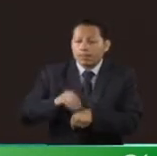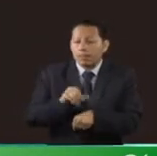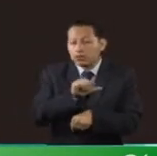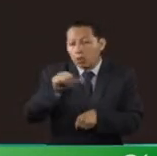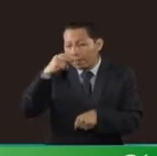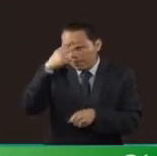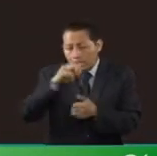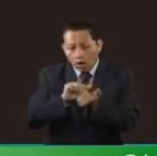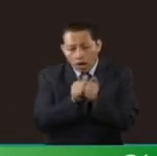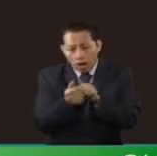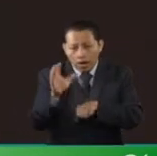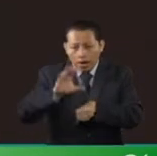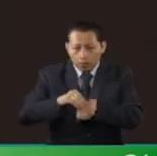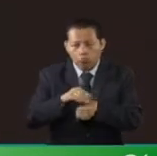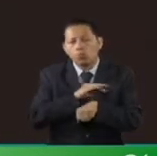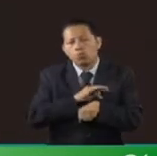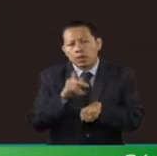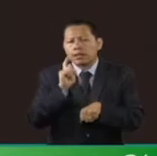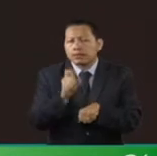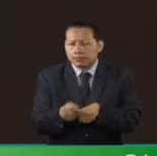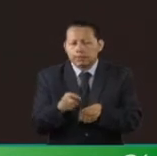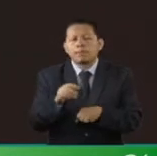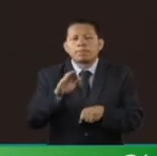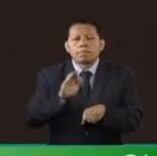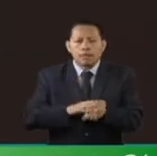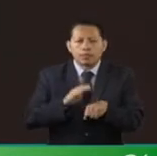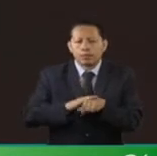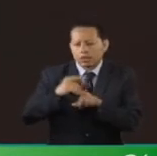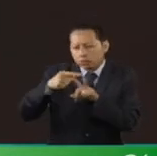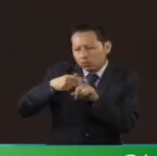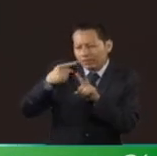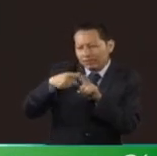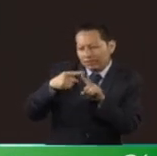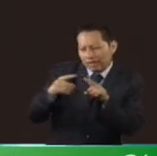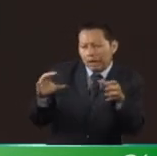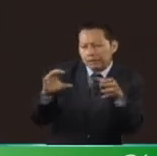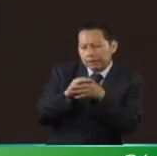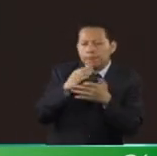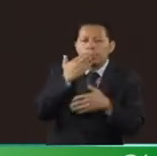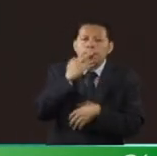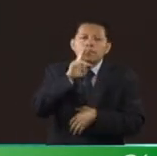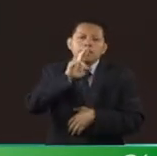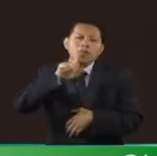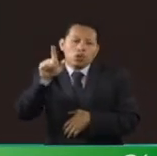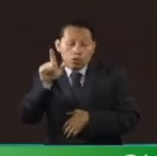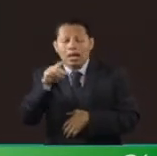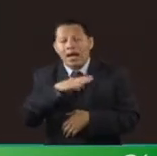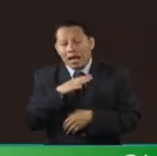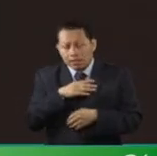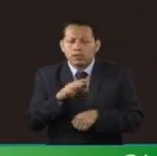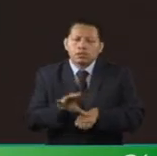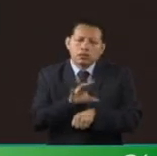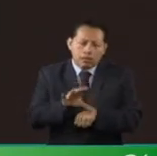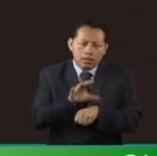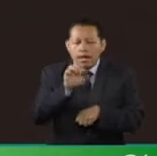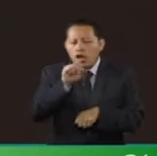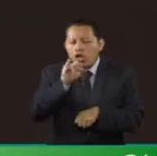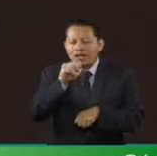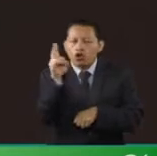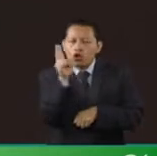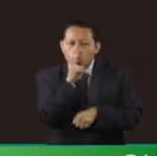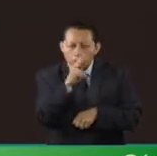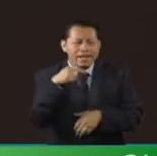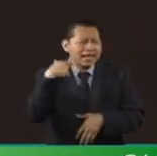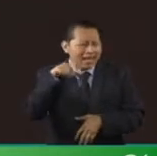ante la emergencia climática y crear un México sostenible. Tenemos un gran potencial de energías eólicas y Querétaro, por ejemplo, le ha puesto